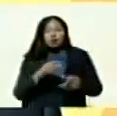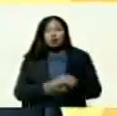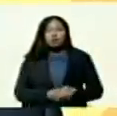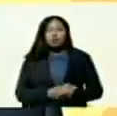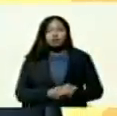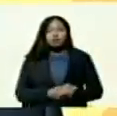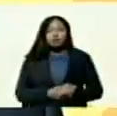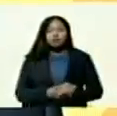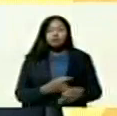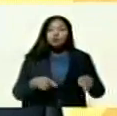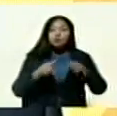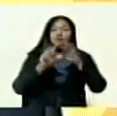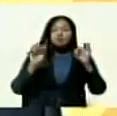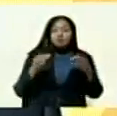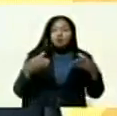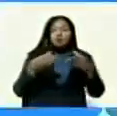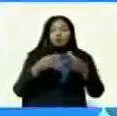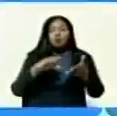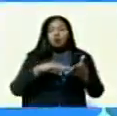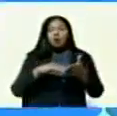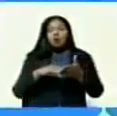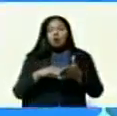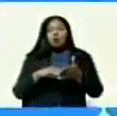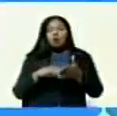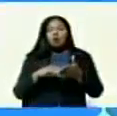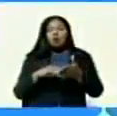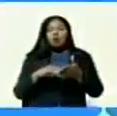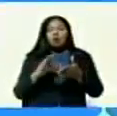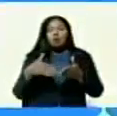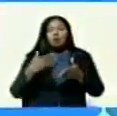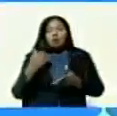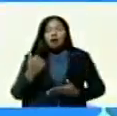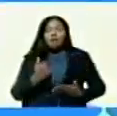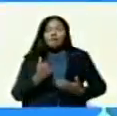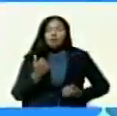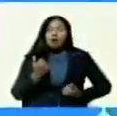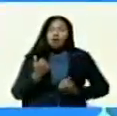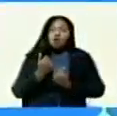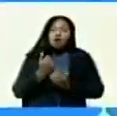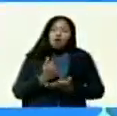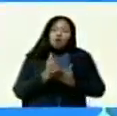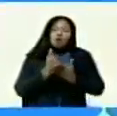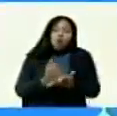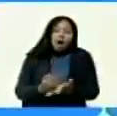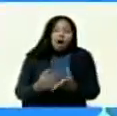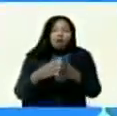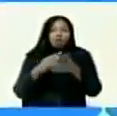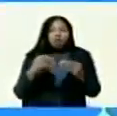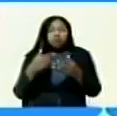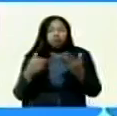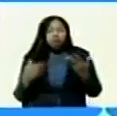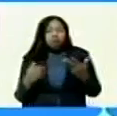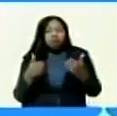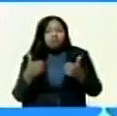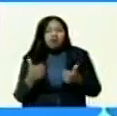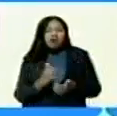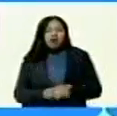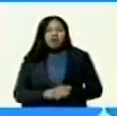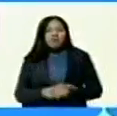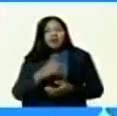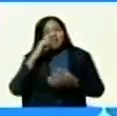igual manera, tenemos un equipo tecnológico blindando todos los protocolos de contingencia para